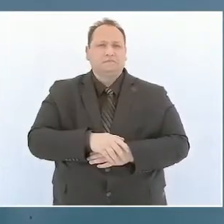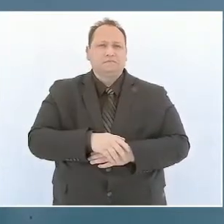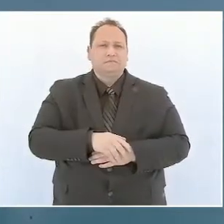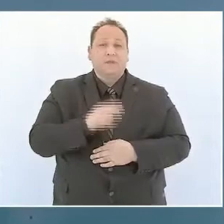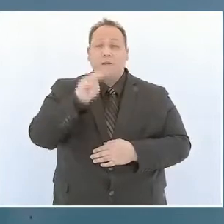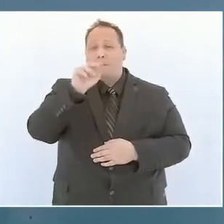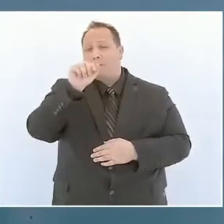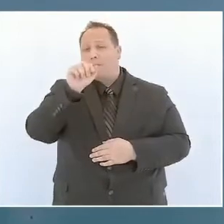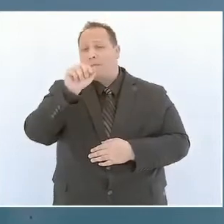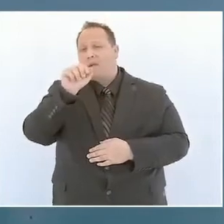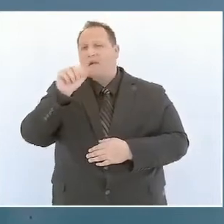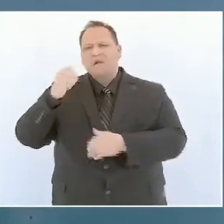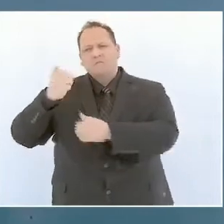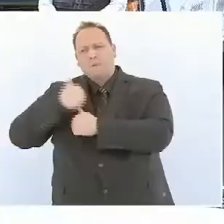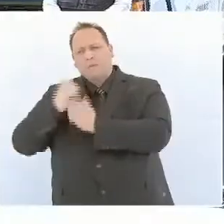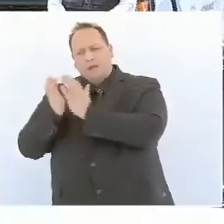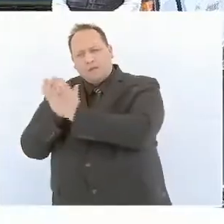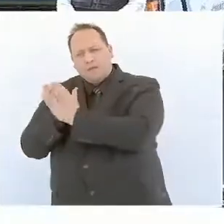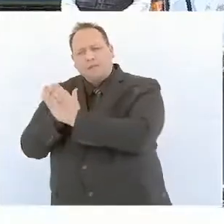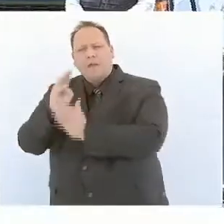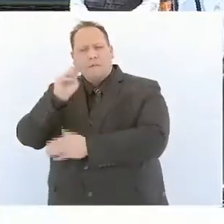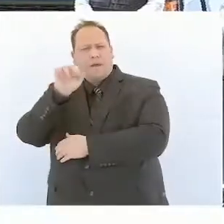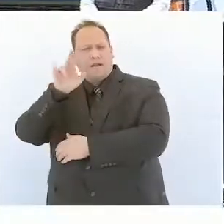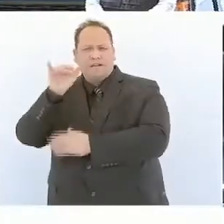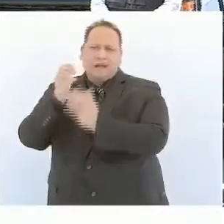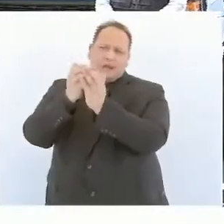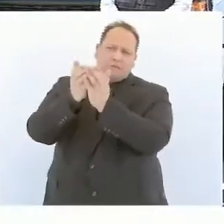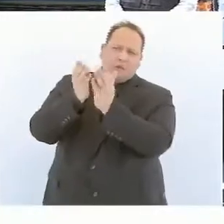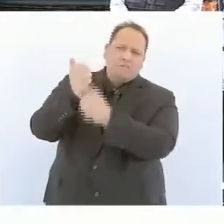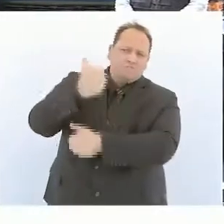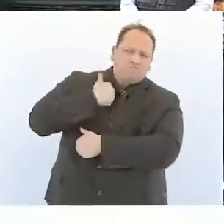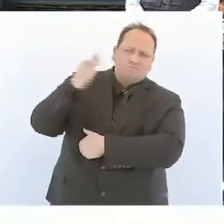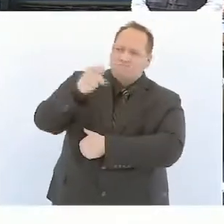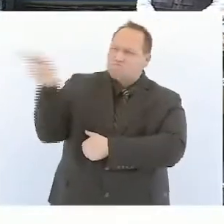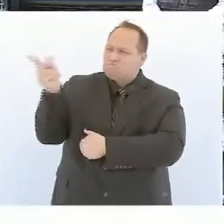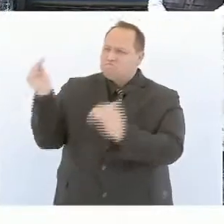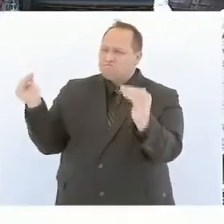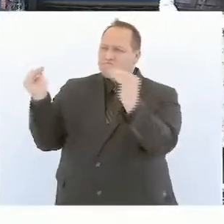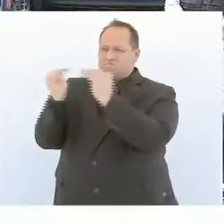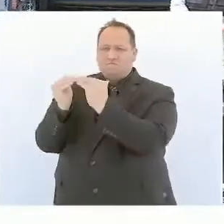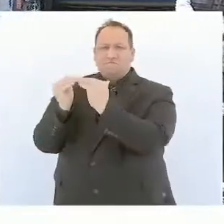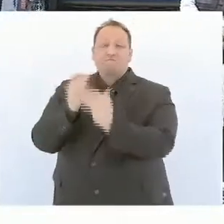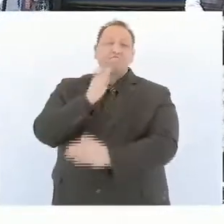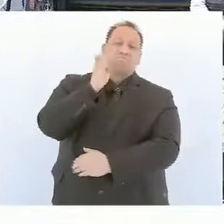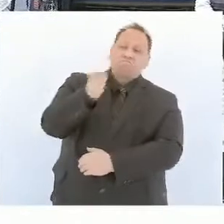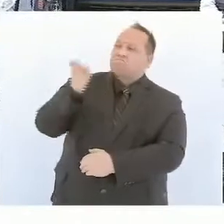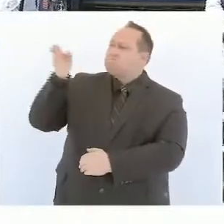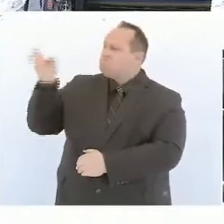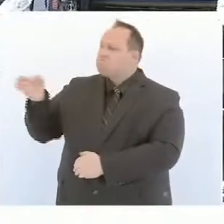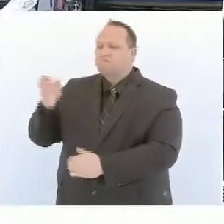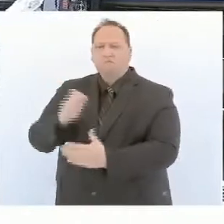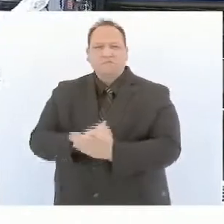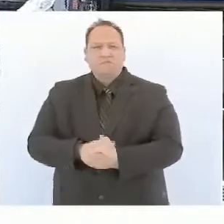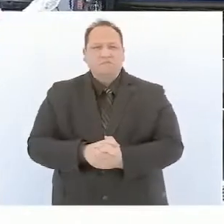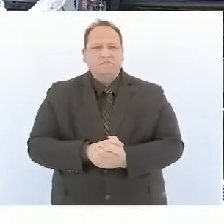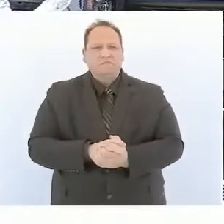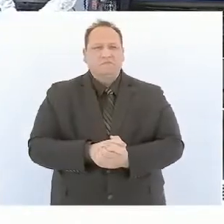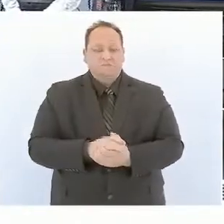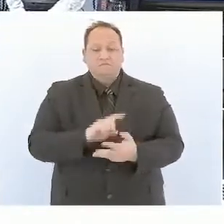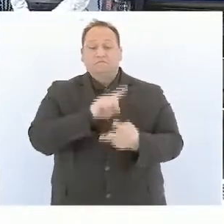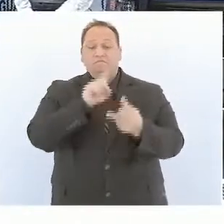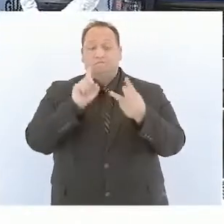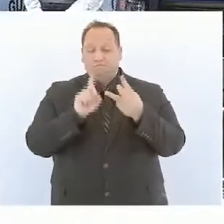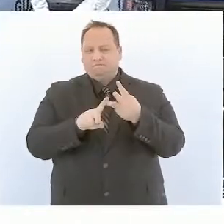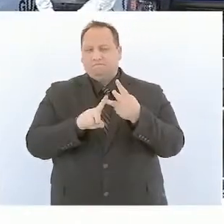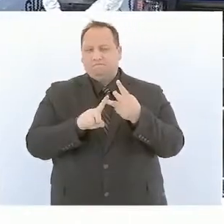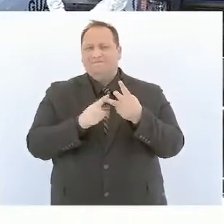Marina y el Ejército en empate técnico, en aceptación, y luego la